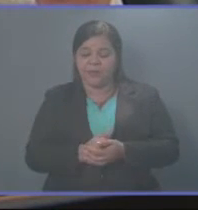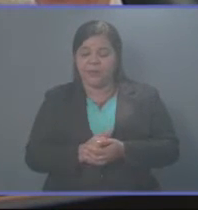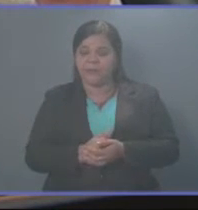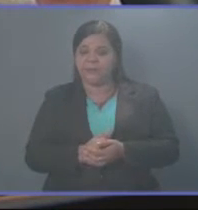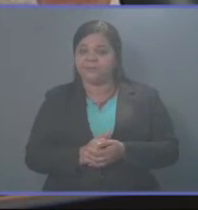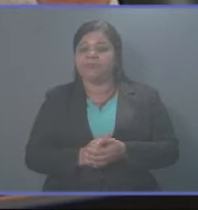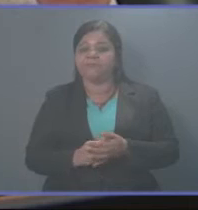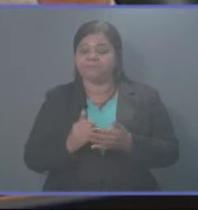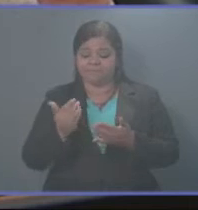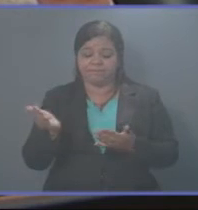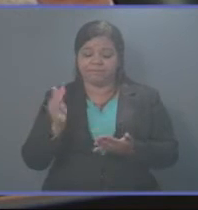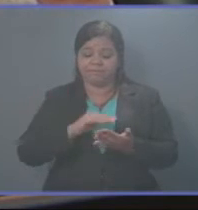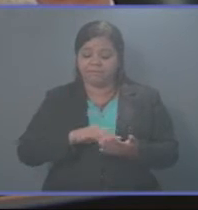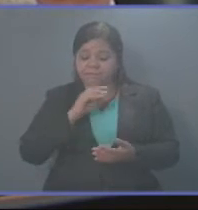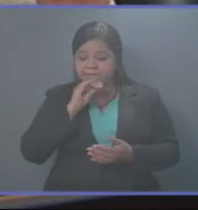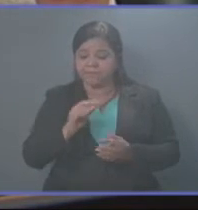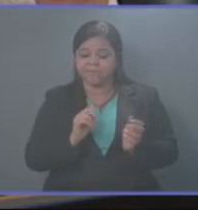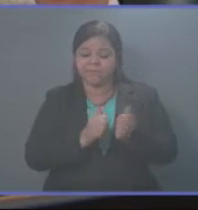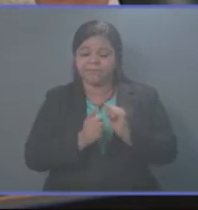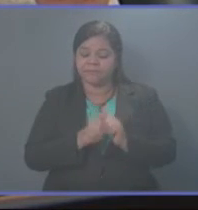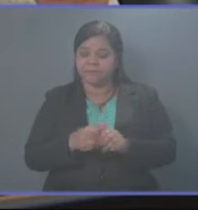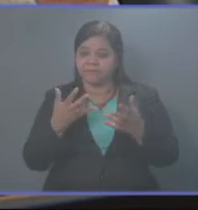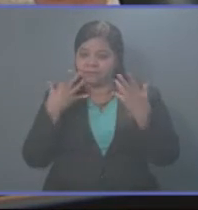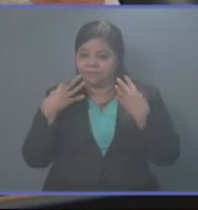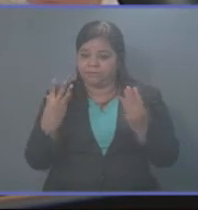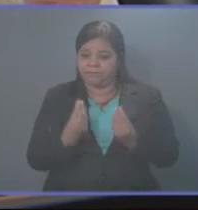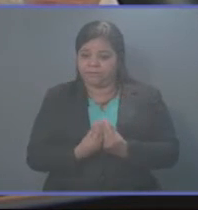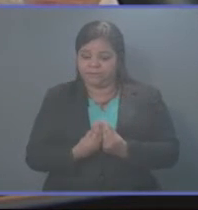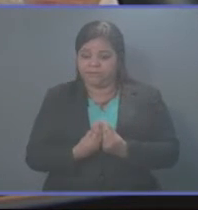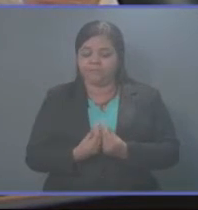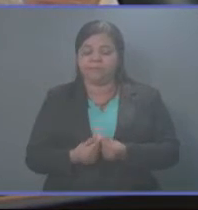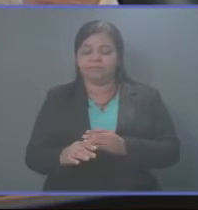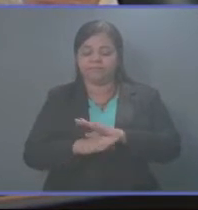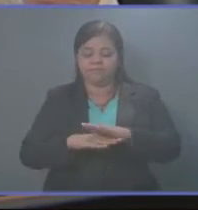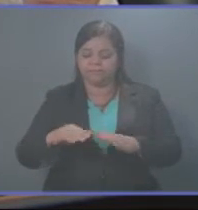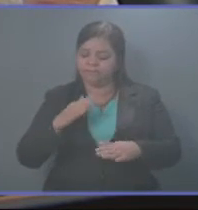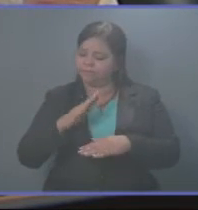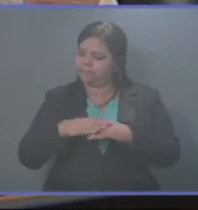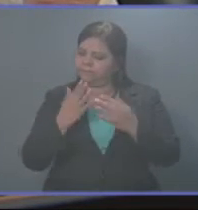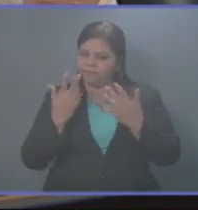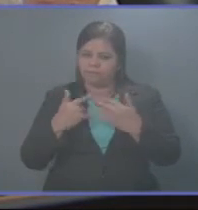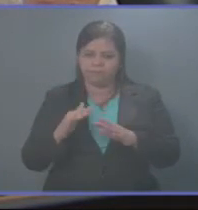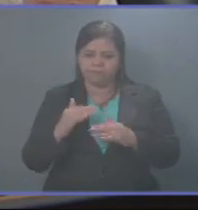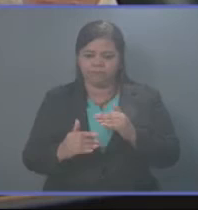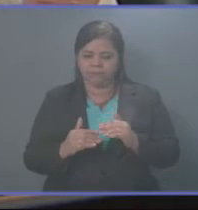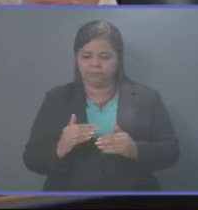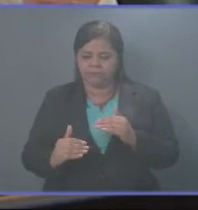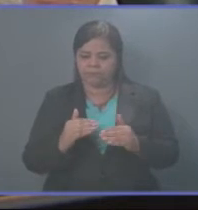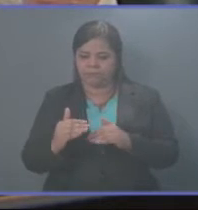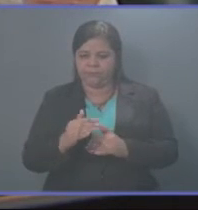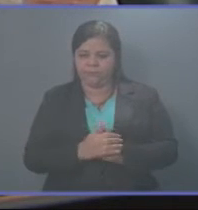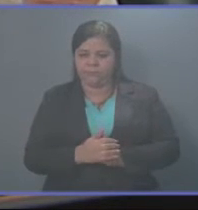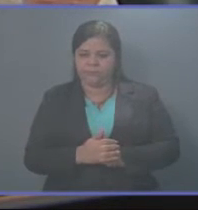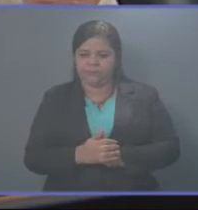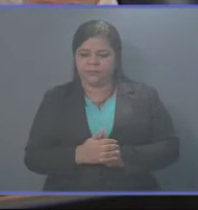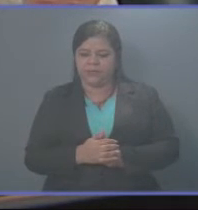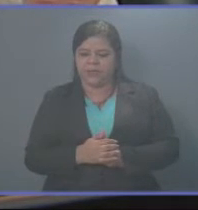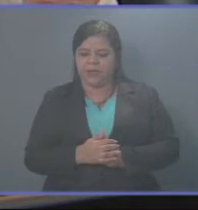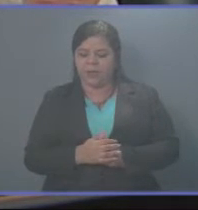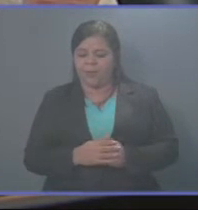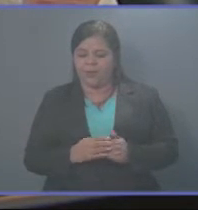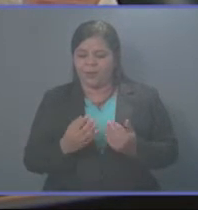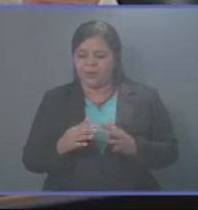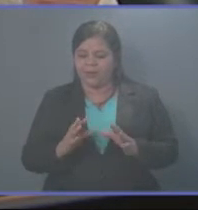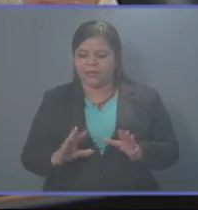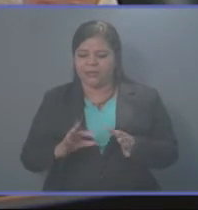reconocer al deporte social comunitario como la base de cualquier proceso de masificación deportiva. La reconoce